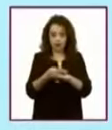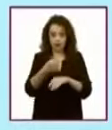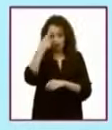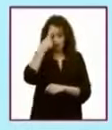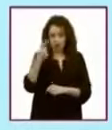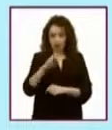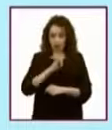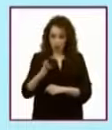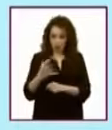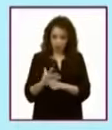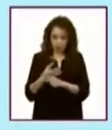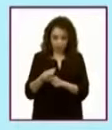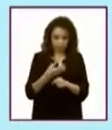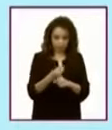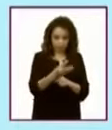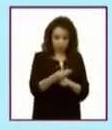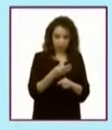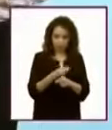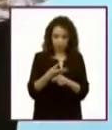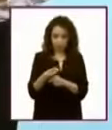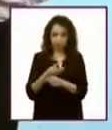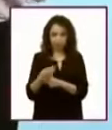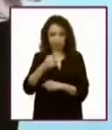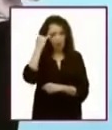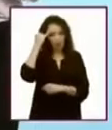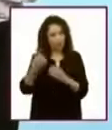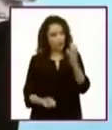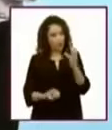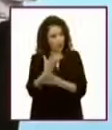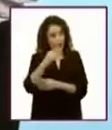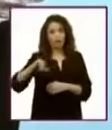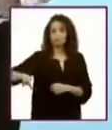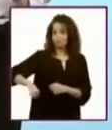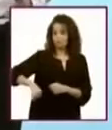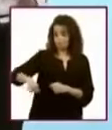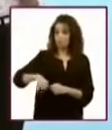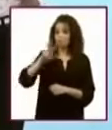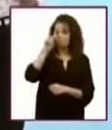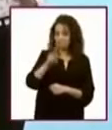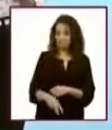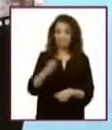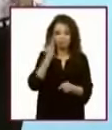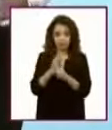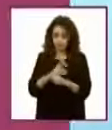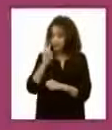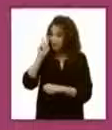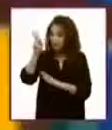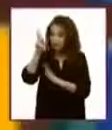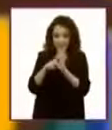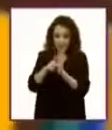un experimento muy interesante. Bueno, pues, veamos el video.